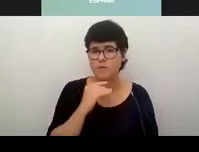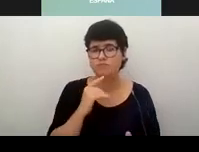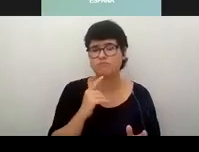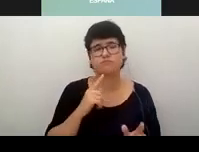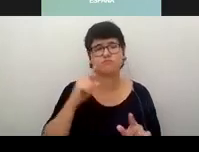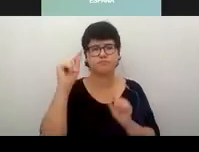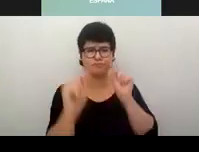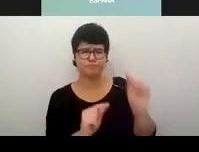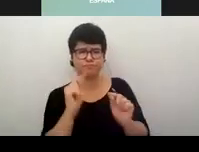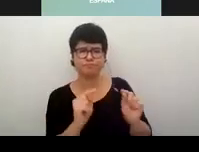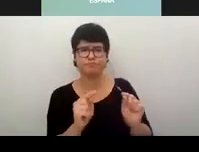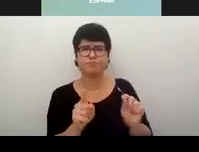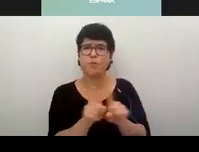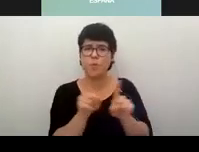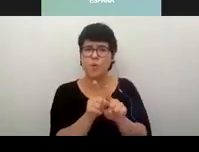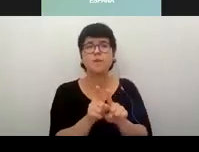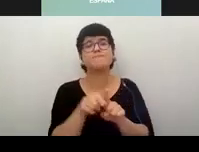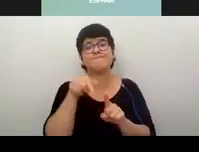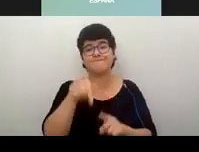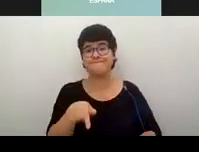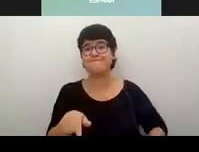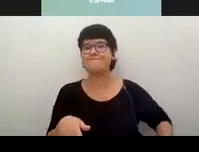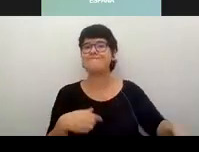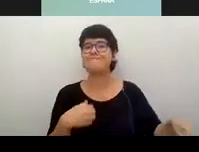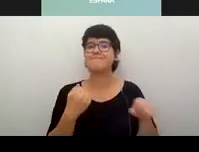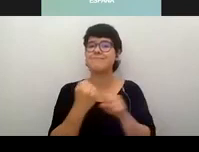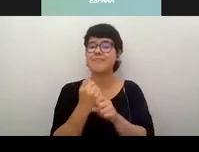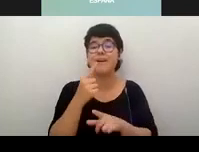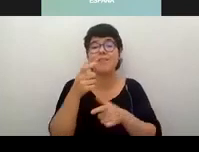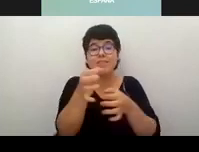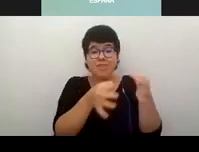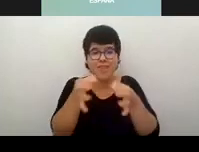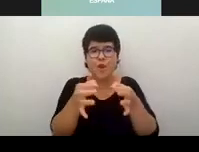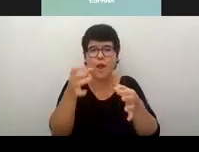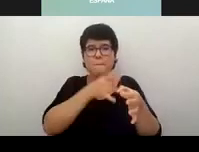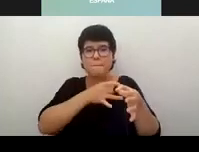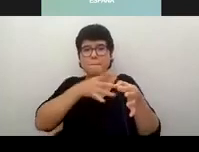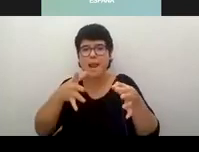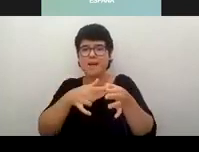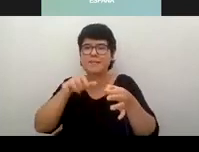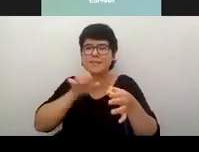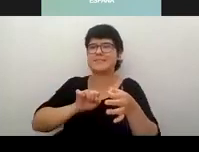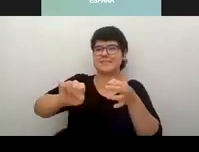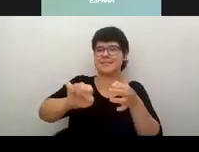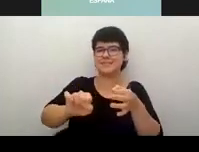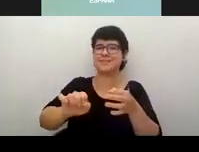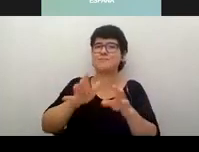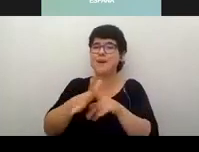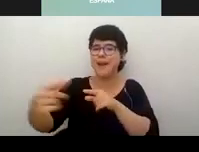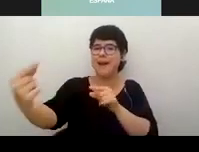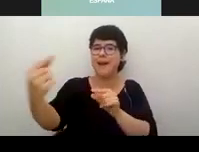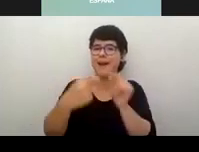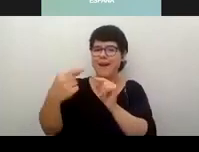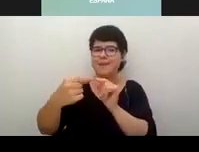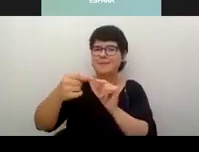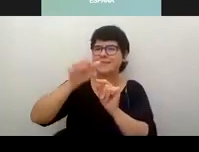puntos se entrena a estas células blancas a enfrentarse a estos gérmenes